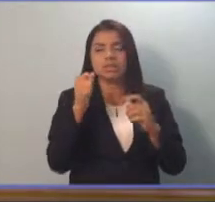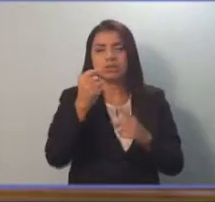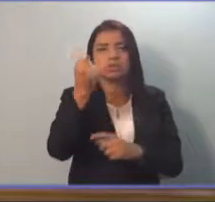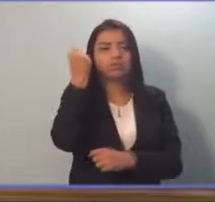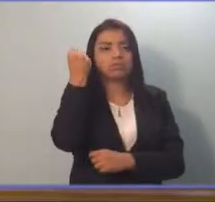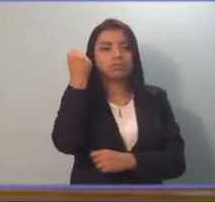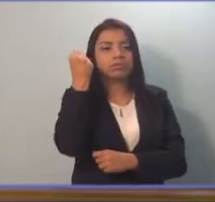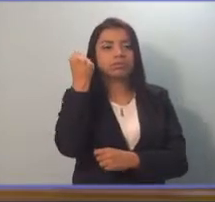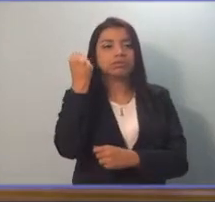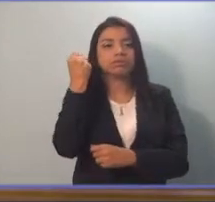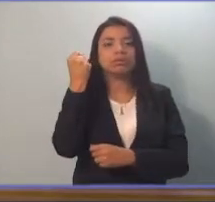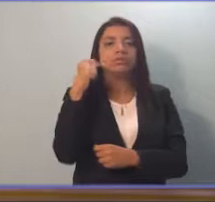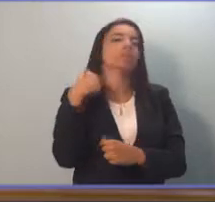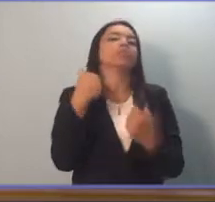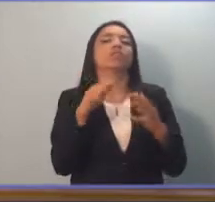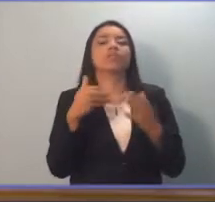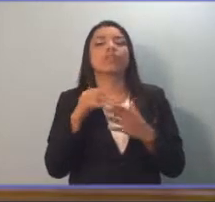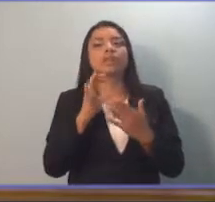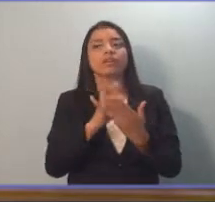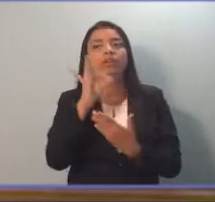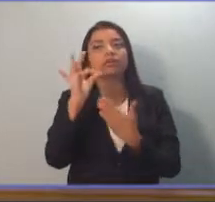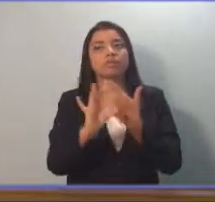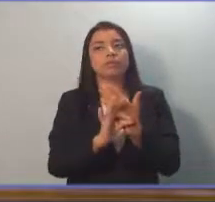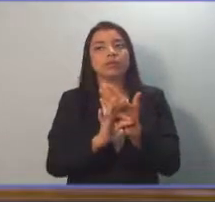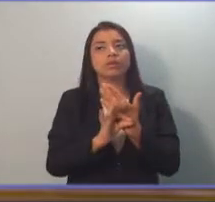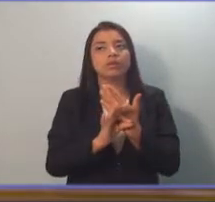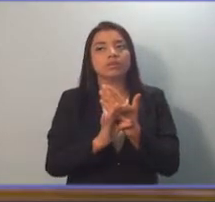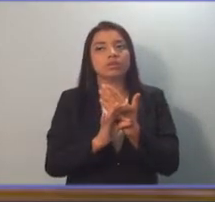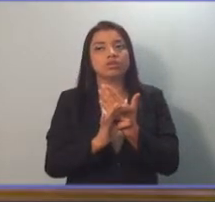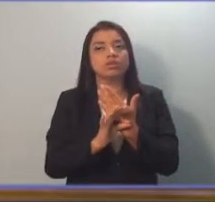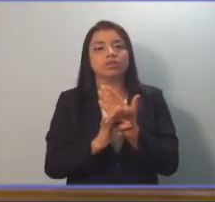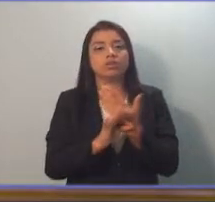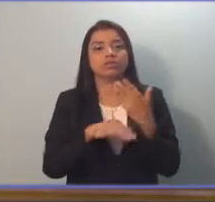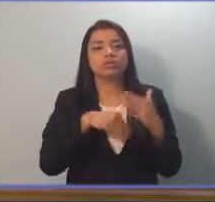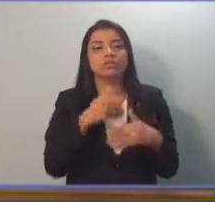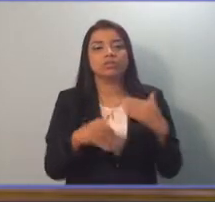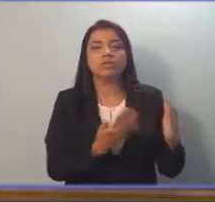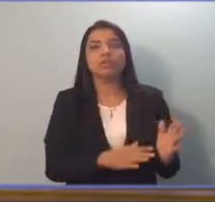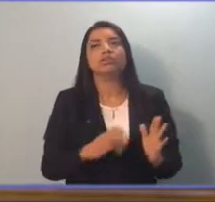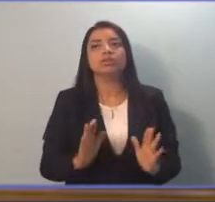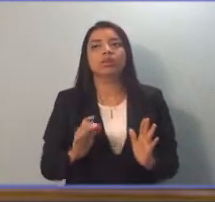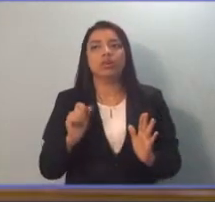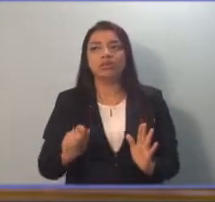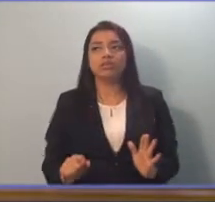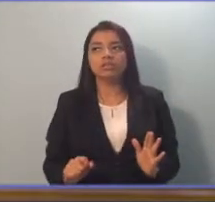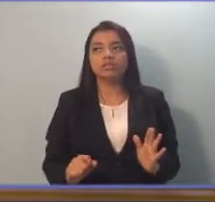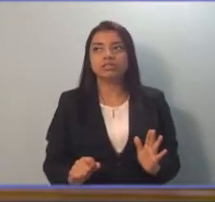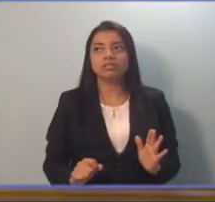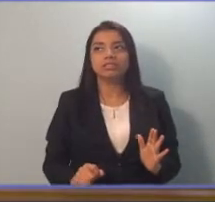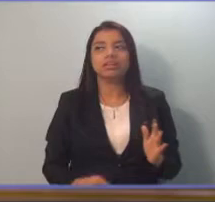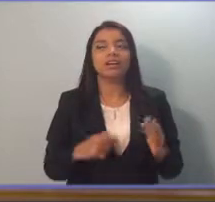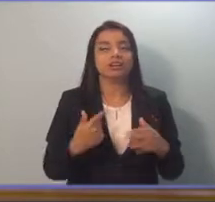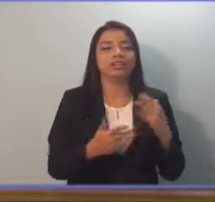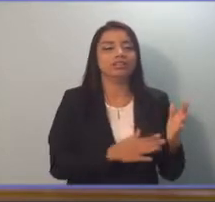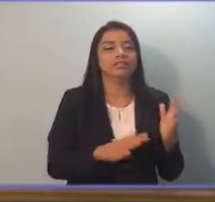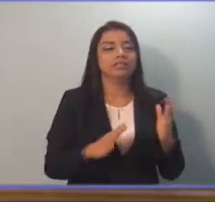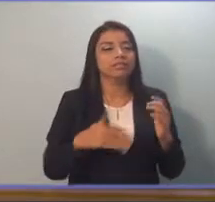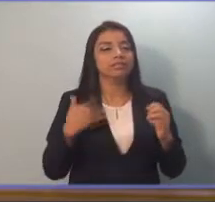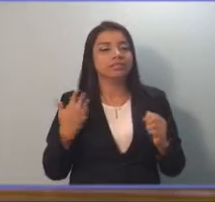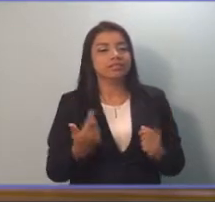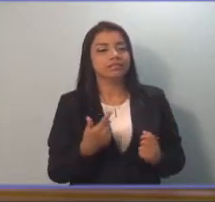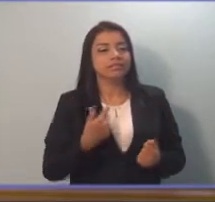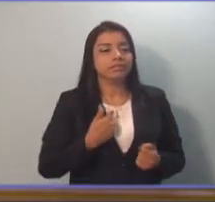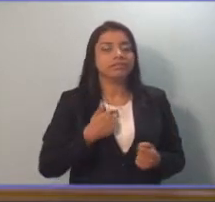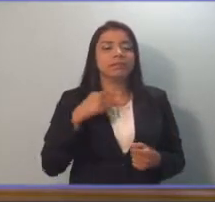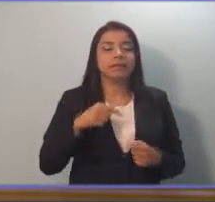ejecuta a través de diferentes programas y esfuerzos que estamos llevando a cabo. El más importante de ellos es el